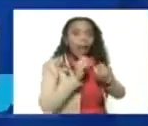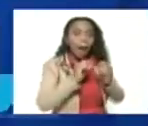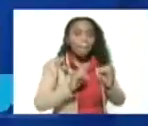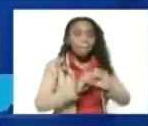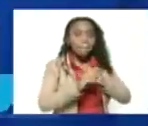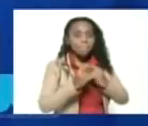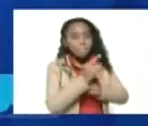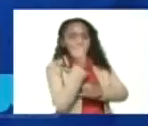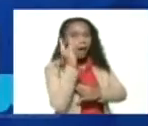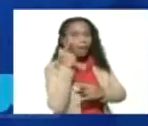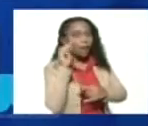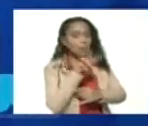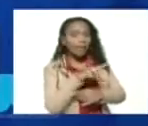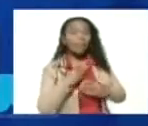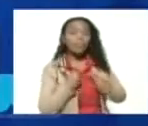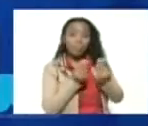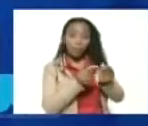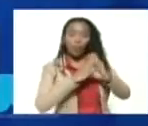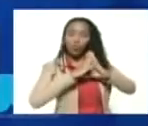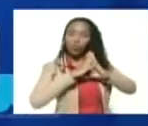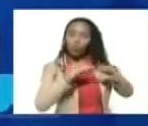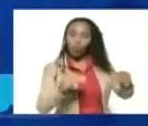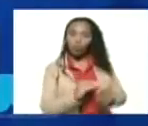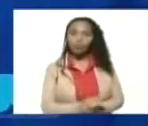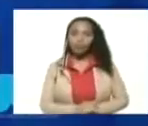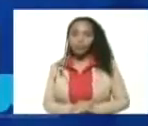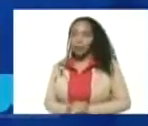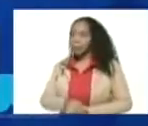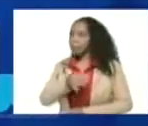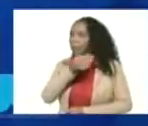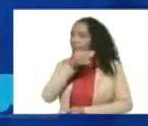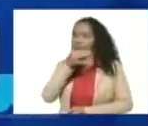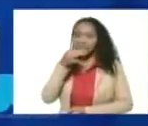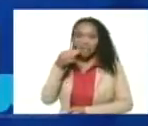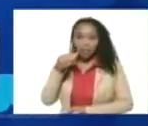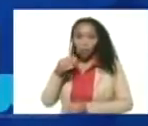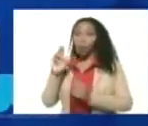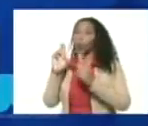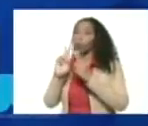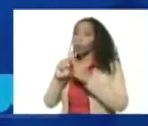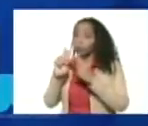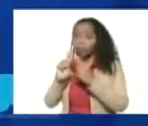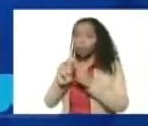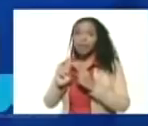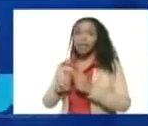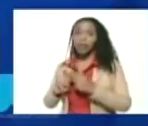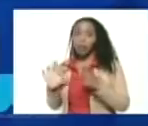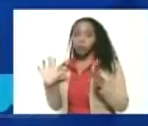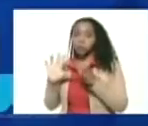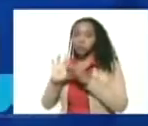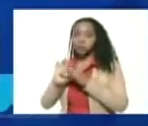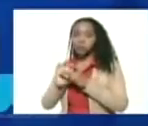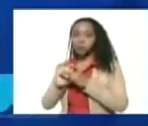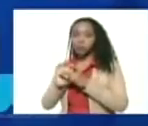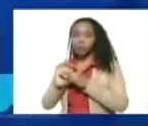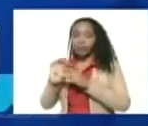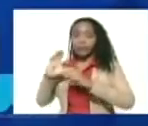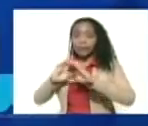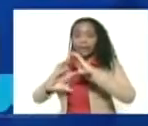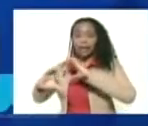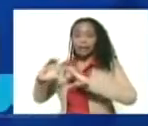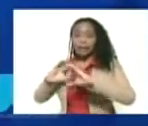esta planta. Garantizamos todo. Extraordinaria. Sí. El conocimiento, unir la ciencia,